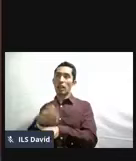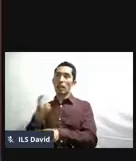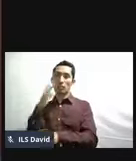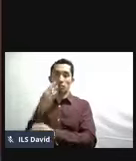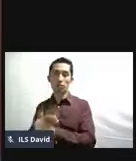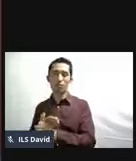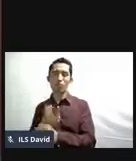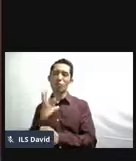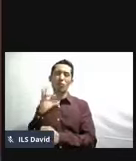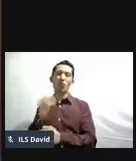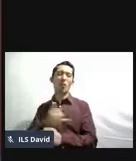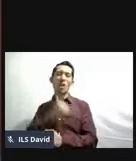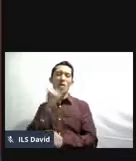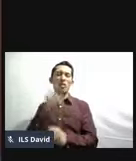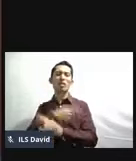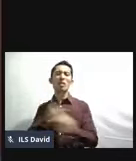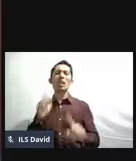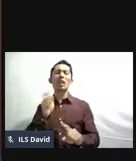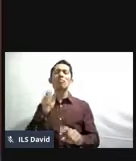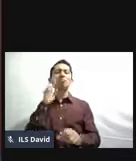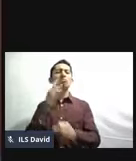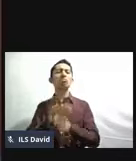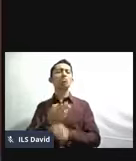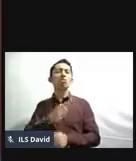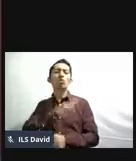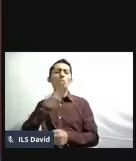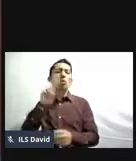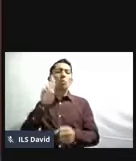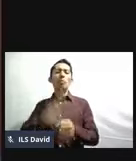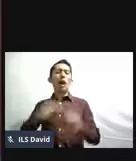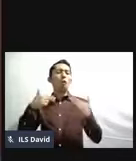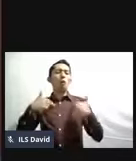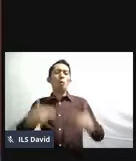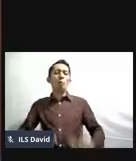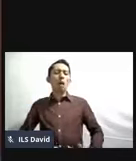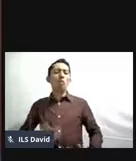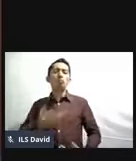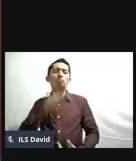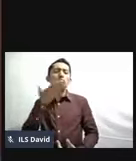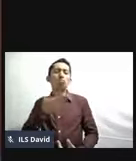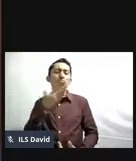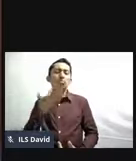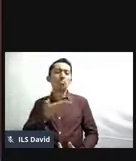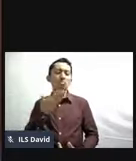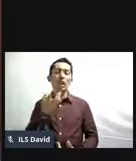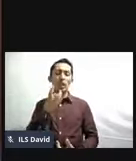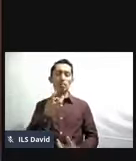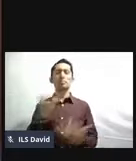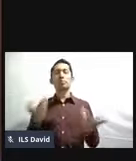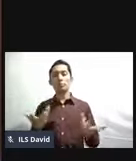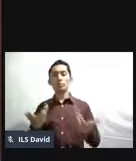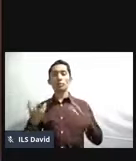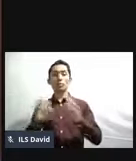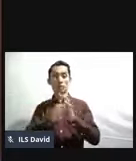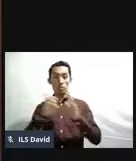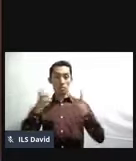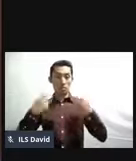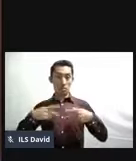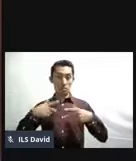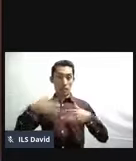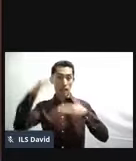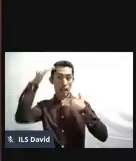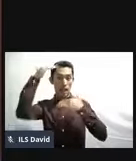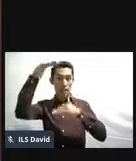¿Por qué como adultas y adultos no tenemos, por ejemplo, hay cosas que nos resultan